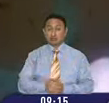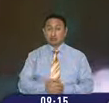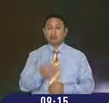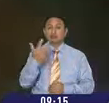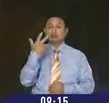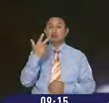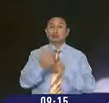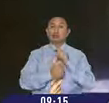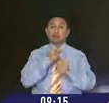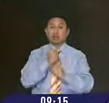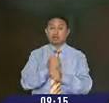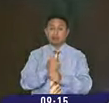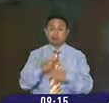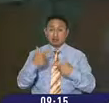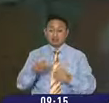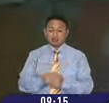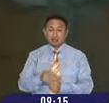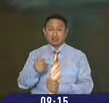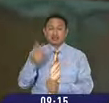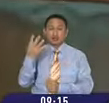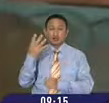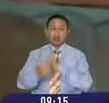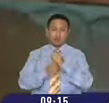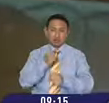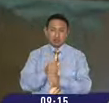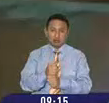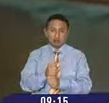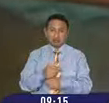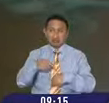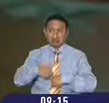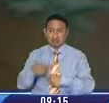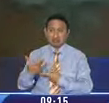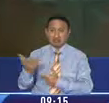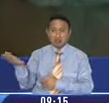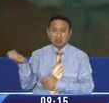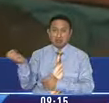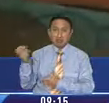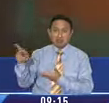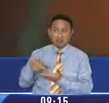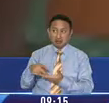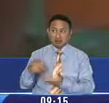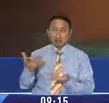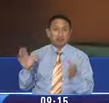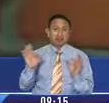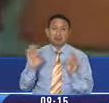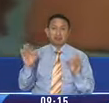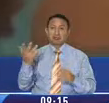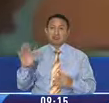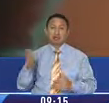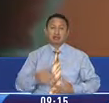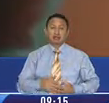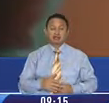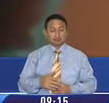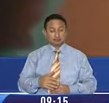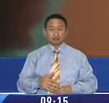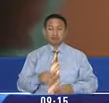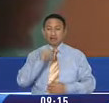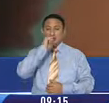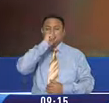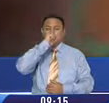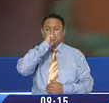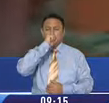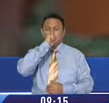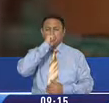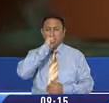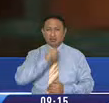3 años con meses, ya van para 4 años. Y en realidad hasta ahorita no hemos recibido lo que es el